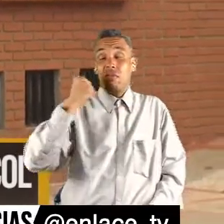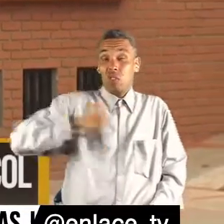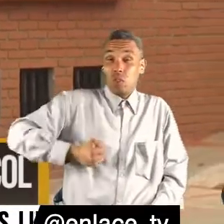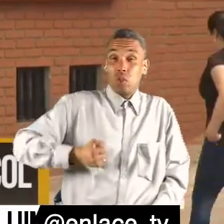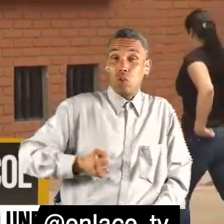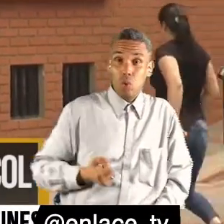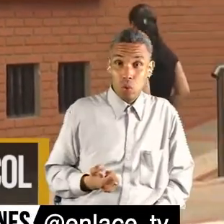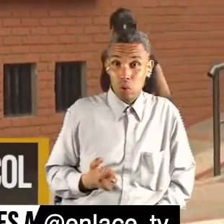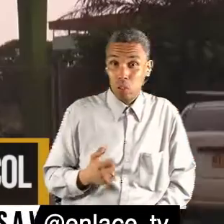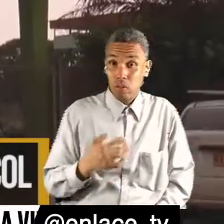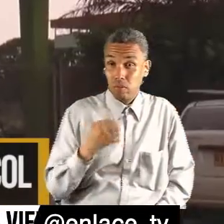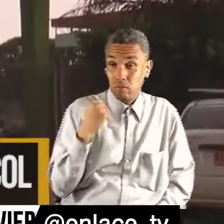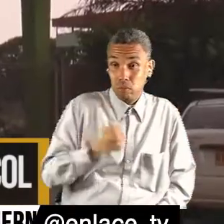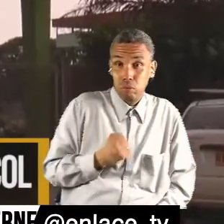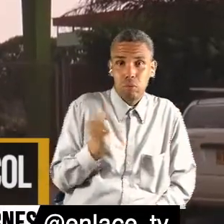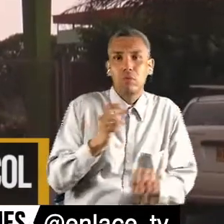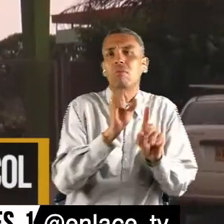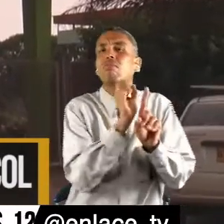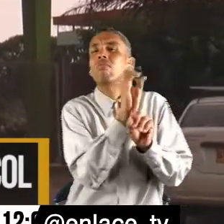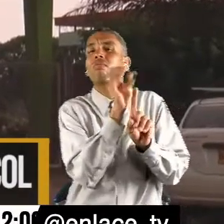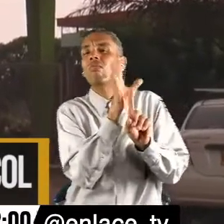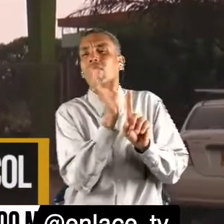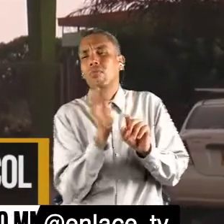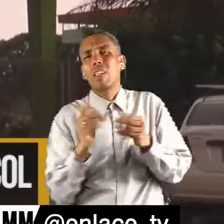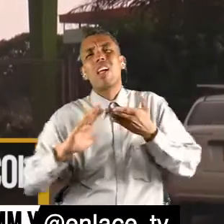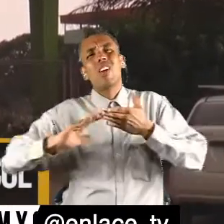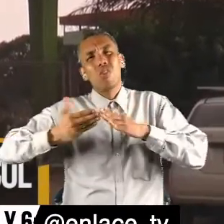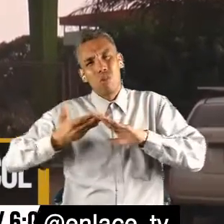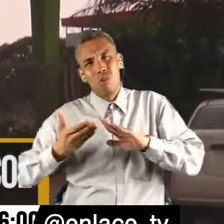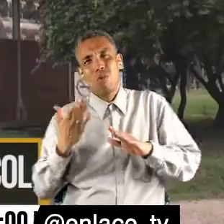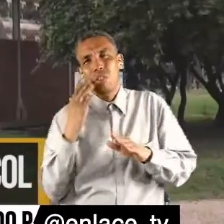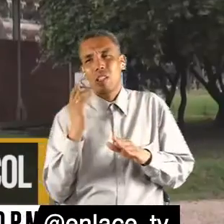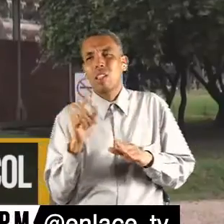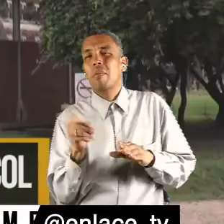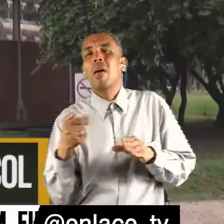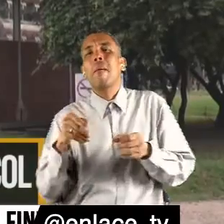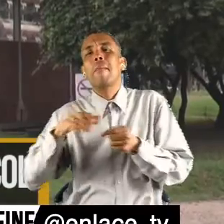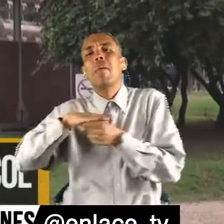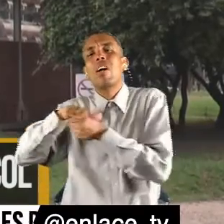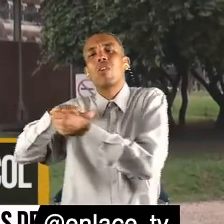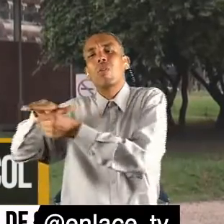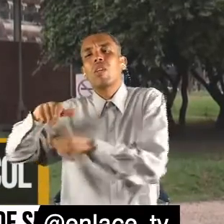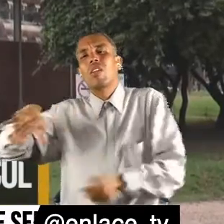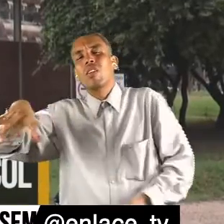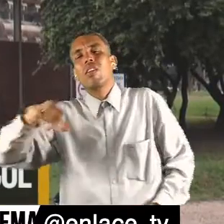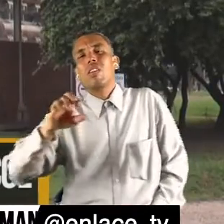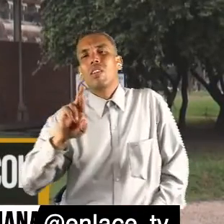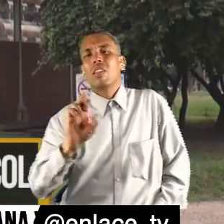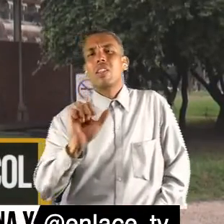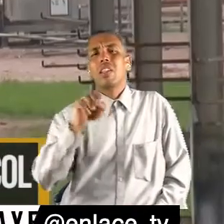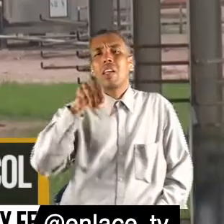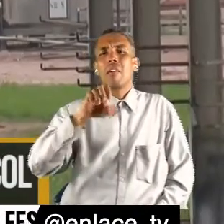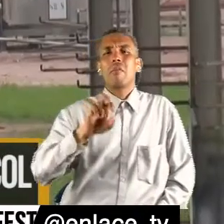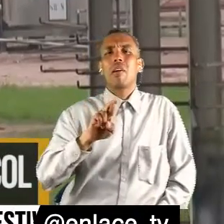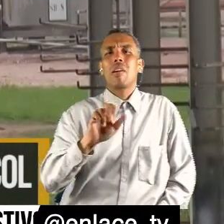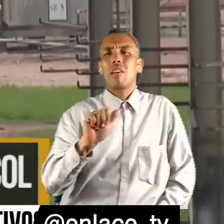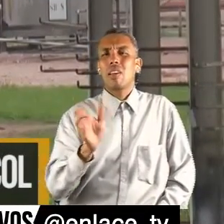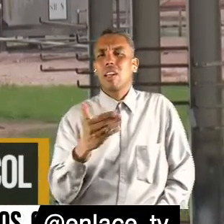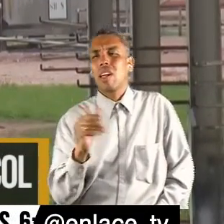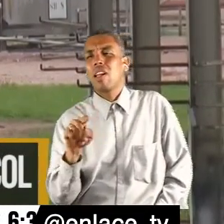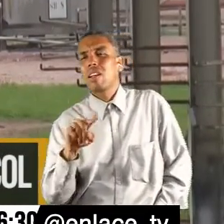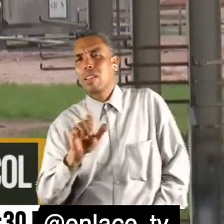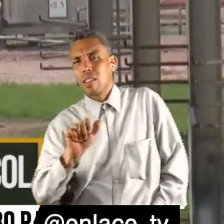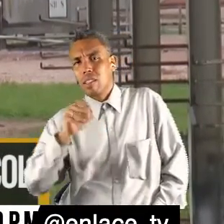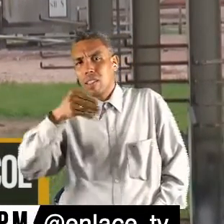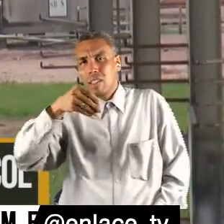personas intoxicadas. Amoníaco que ha afectado a comunidades como Ramaral, también Las Ferias, San Pedro, otros lugares del oriente